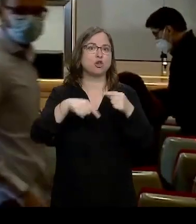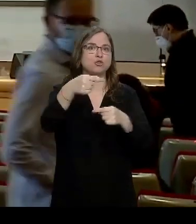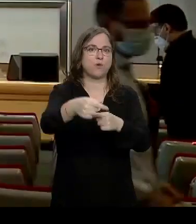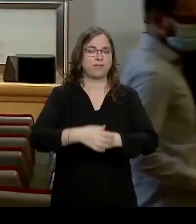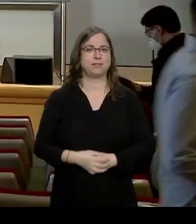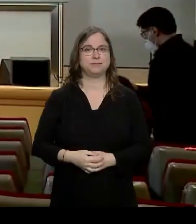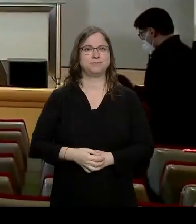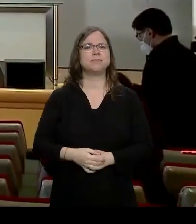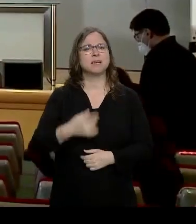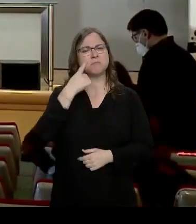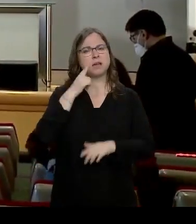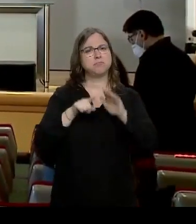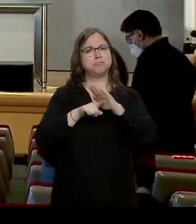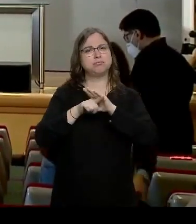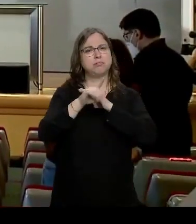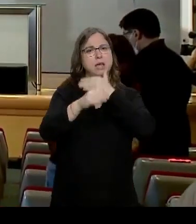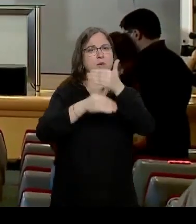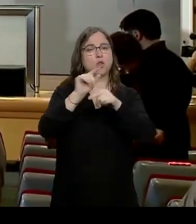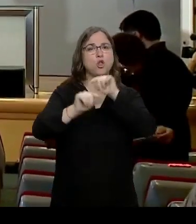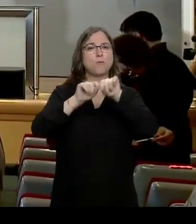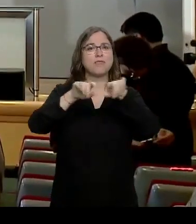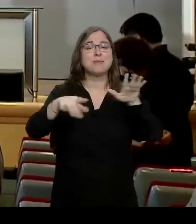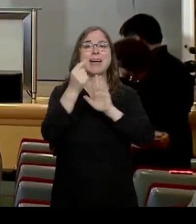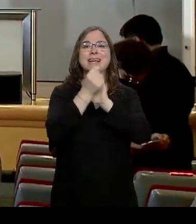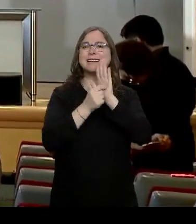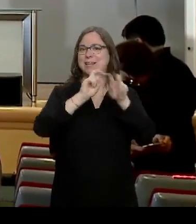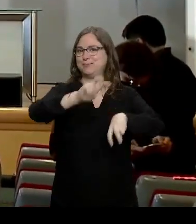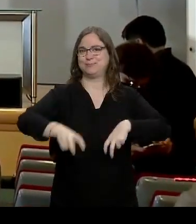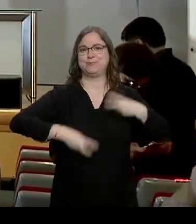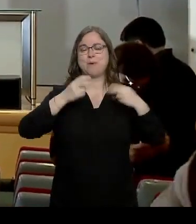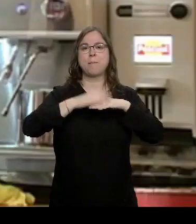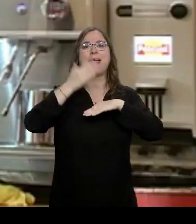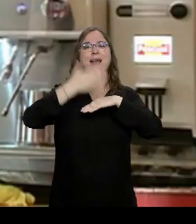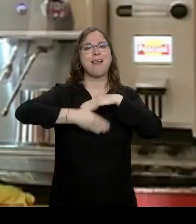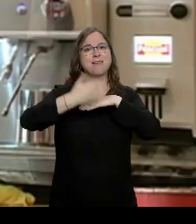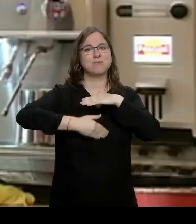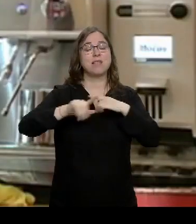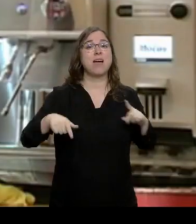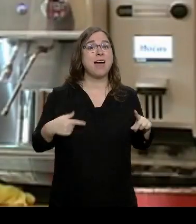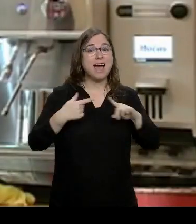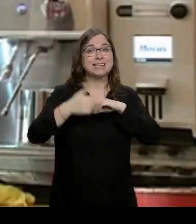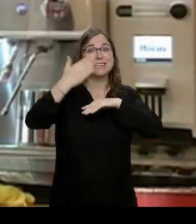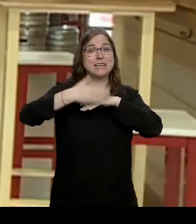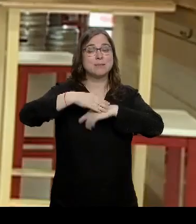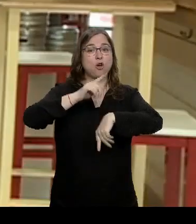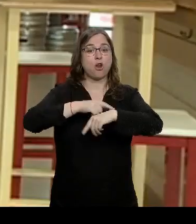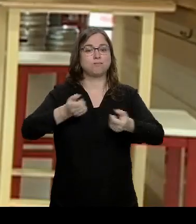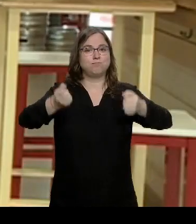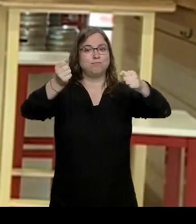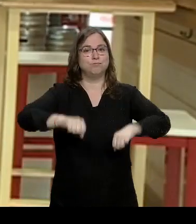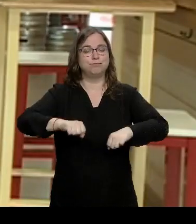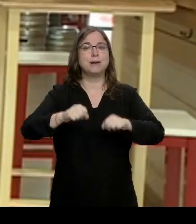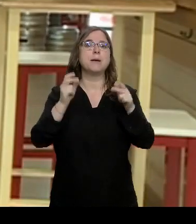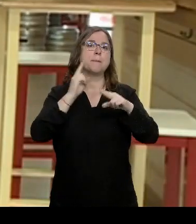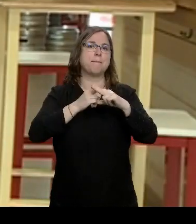A la vista de la evolución de la pandemia habrá cambio en los criterios para fijar las restricciones, incluso en el límite para cerrar el interior de la